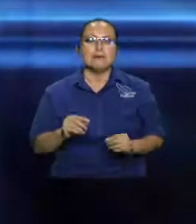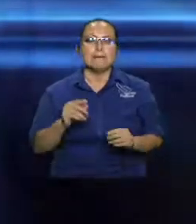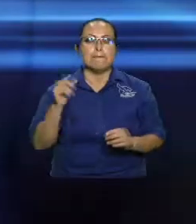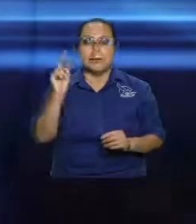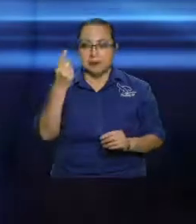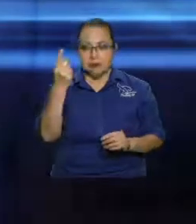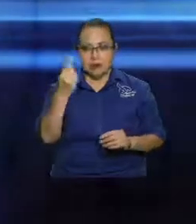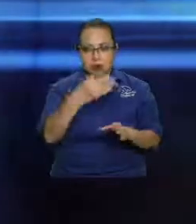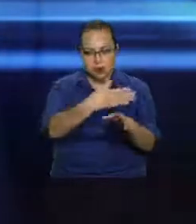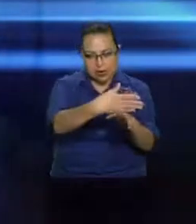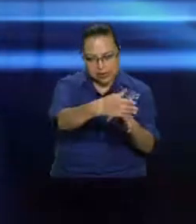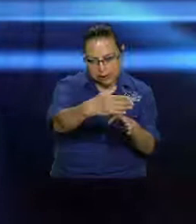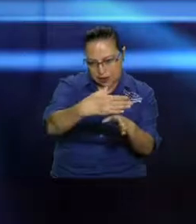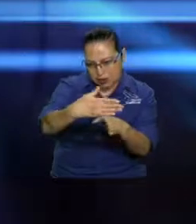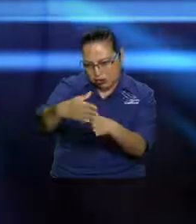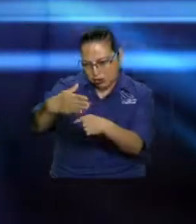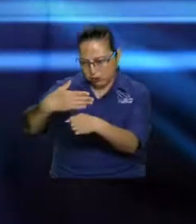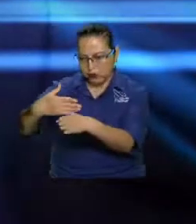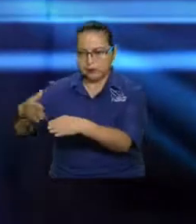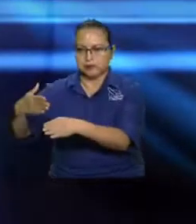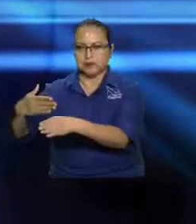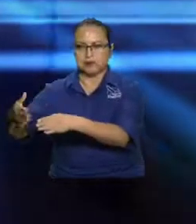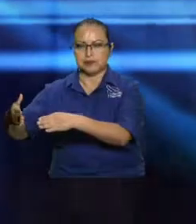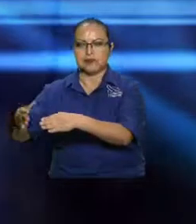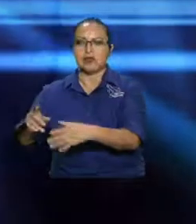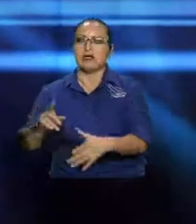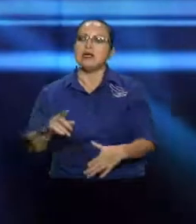tiempos. Primero repartió.